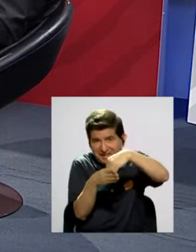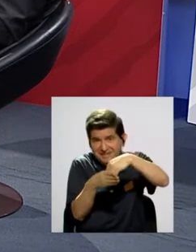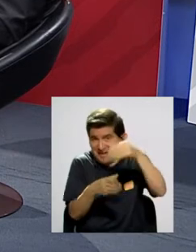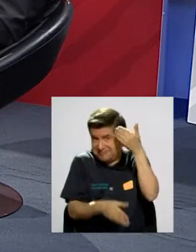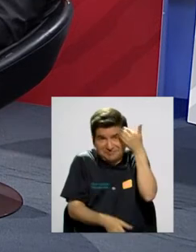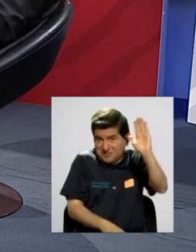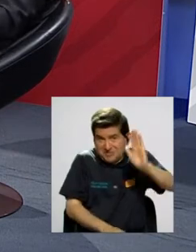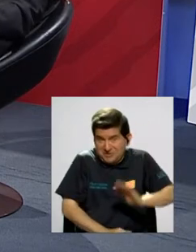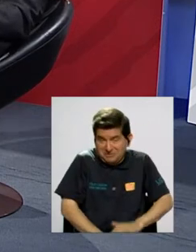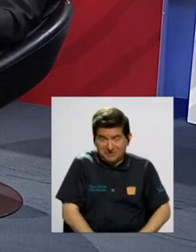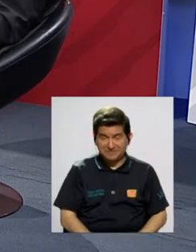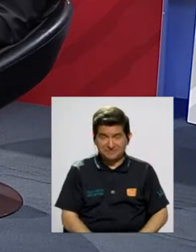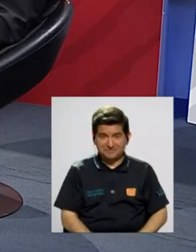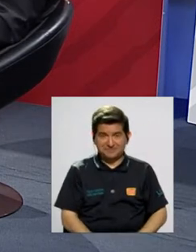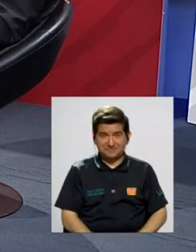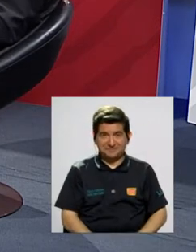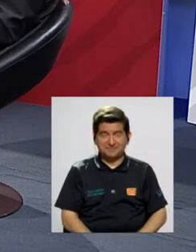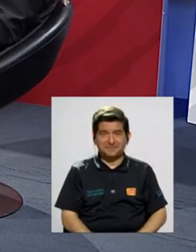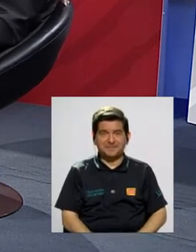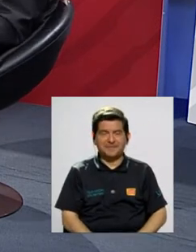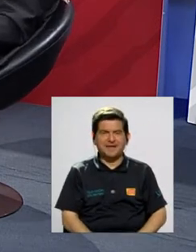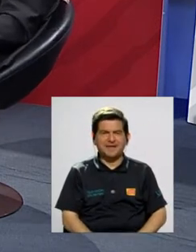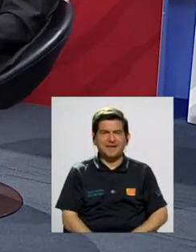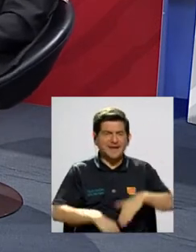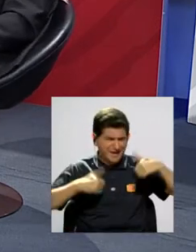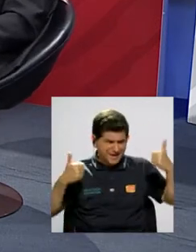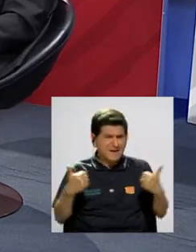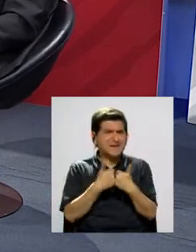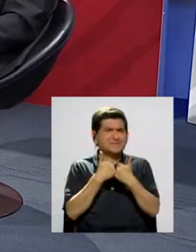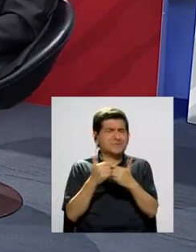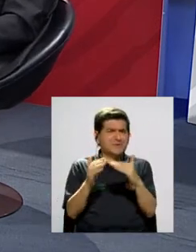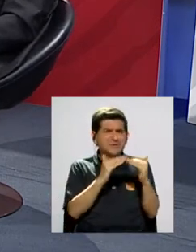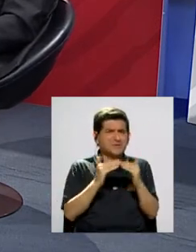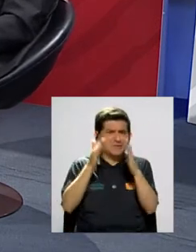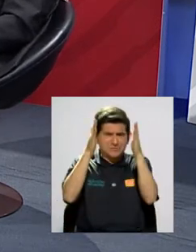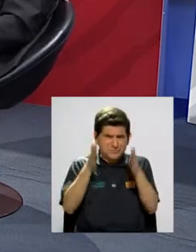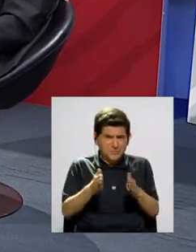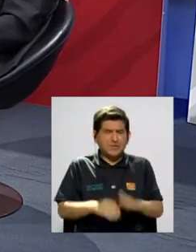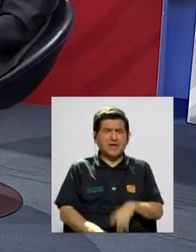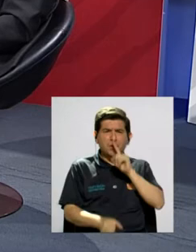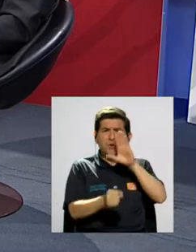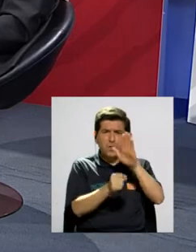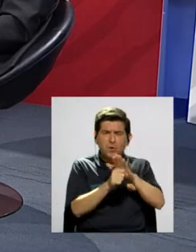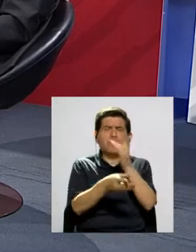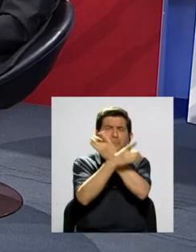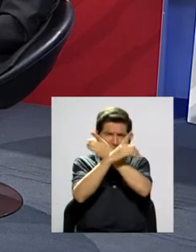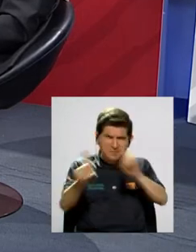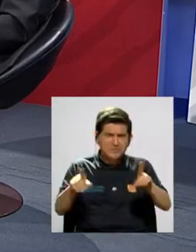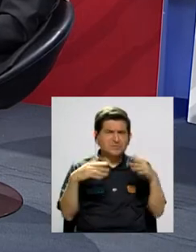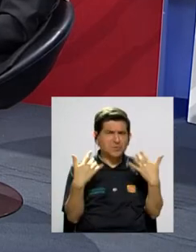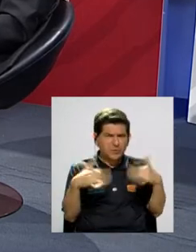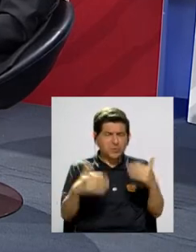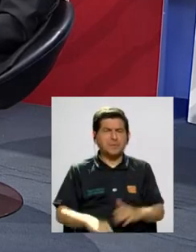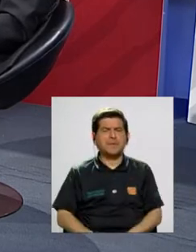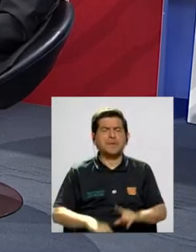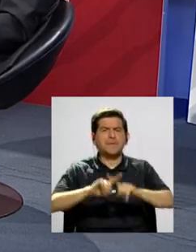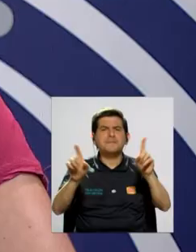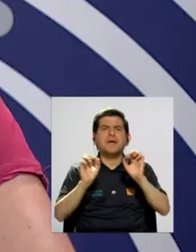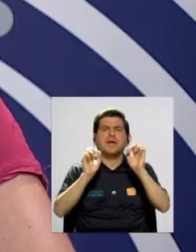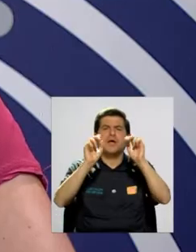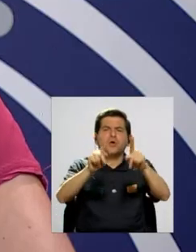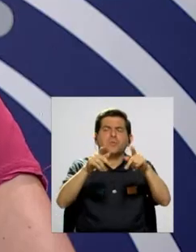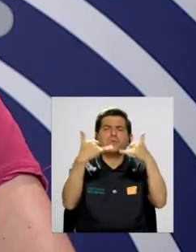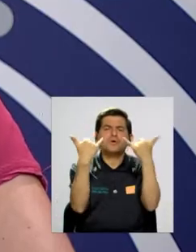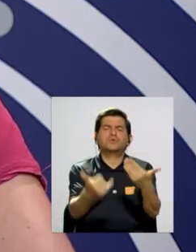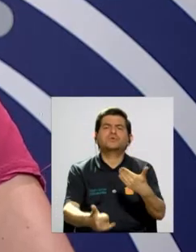sabemos. Hay desafíos de muy claro. Hay un desafío de civismo y de compromiso con la democracia, eso no hay duda. Claro, pero la oportunidad que se